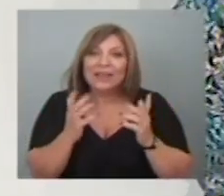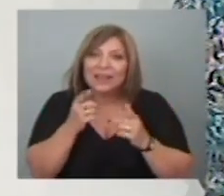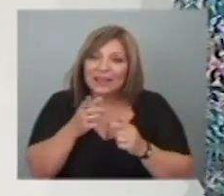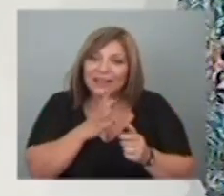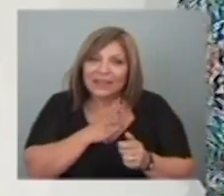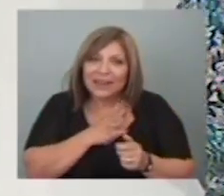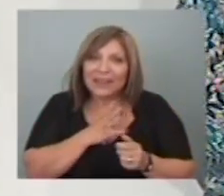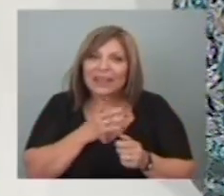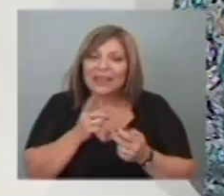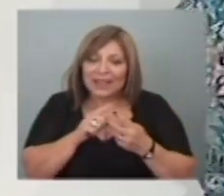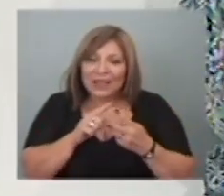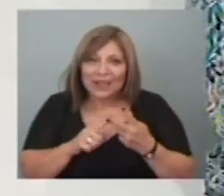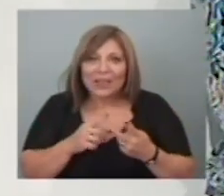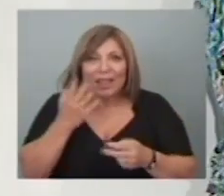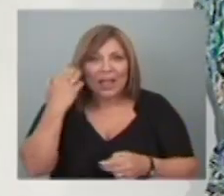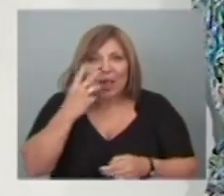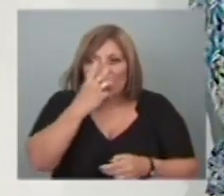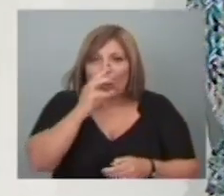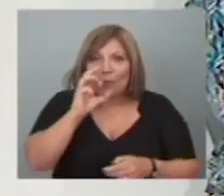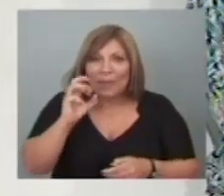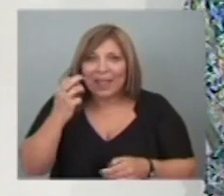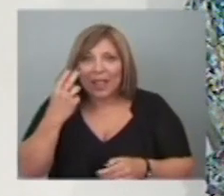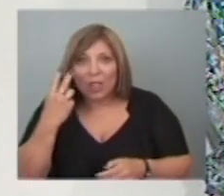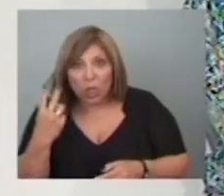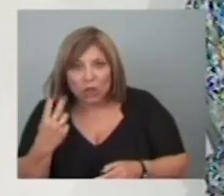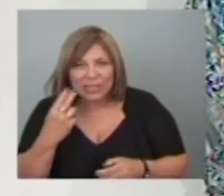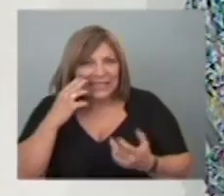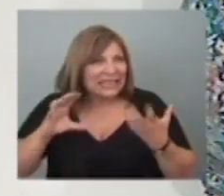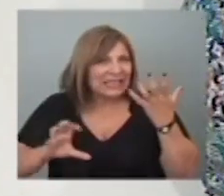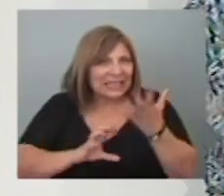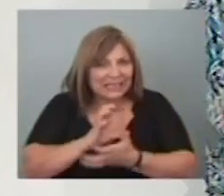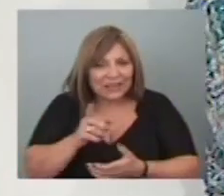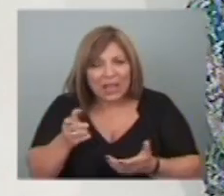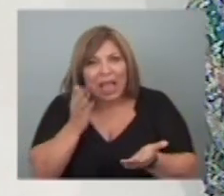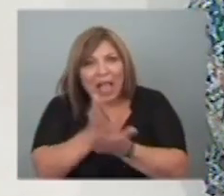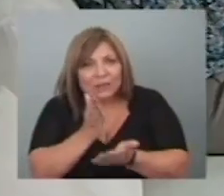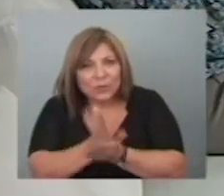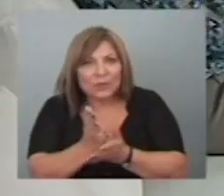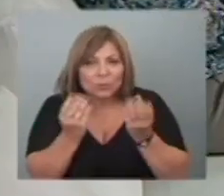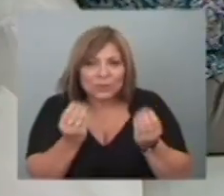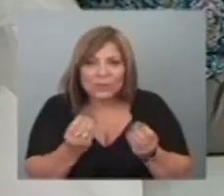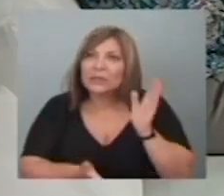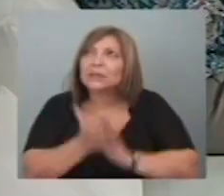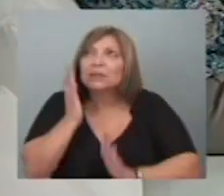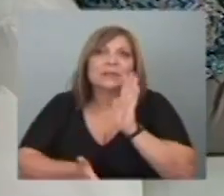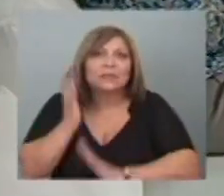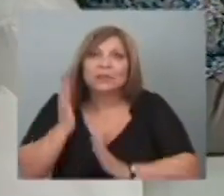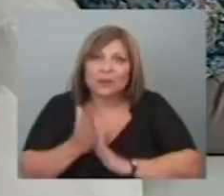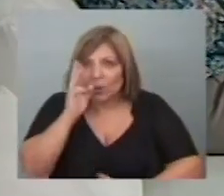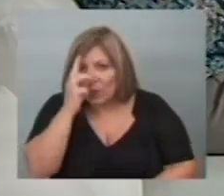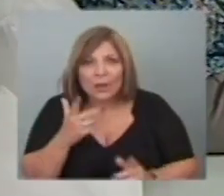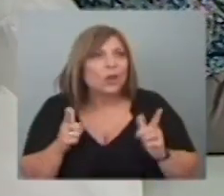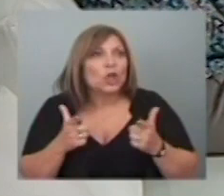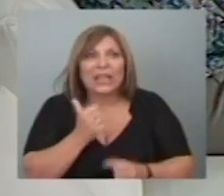tenés la doble condición. En el año 2002, en plena crisis, ayudaste a mucha gente que se quería ir del Uruguay porque